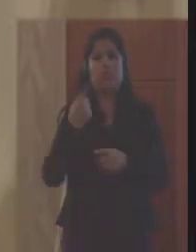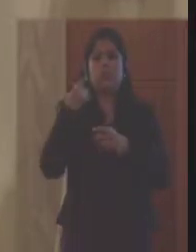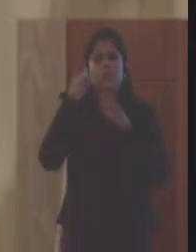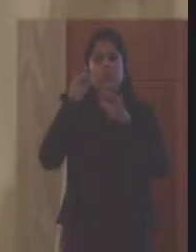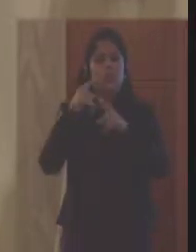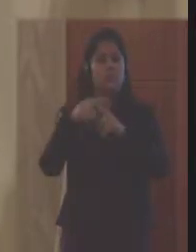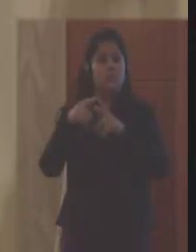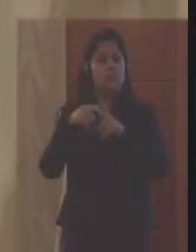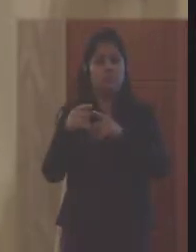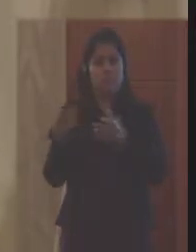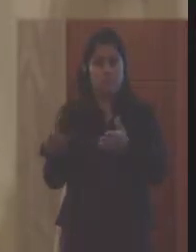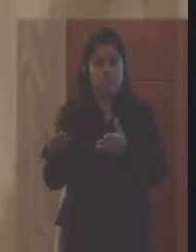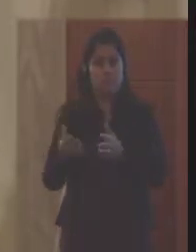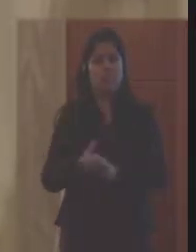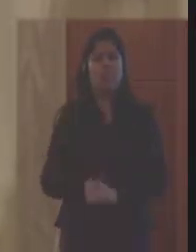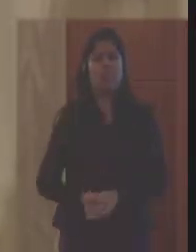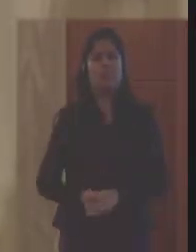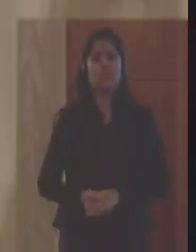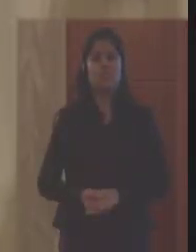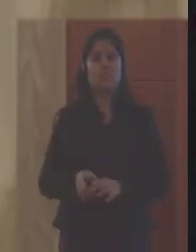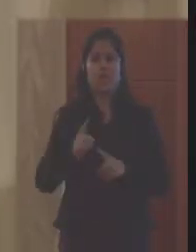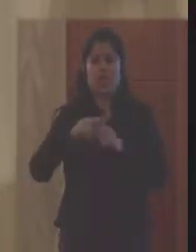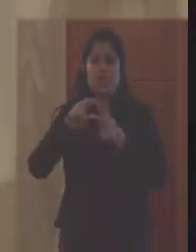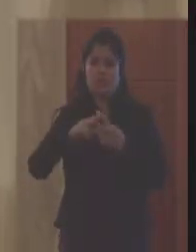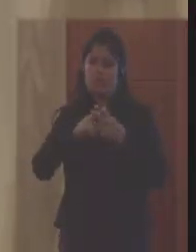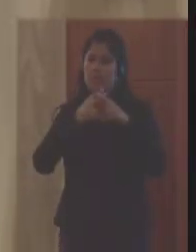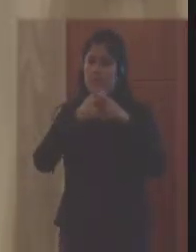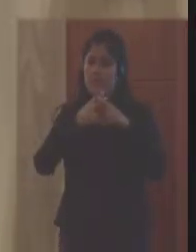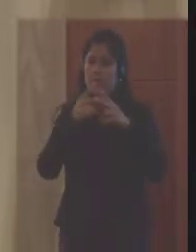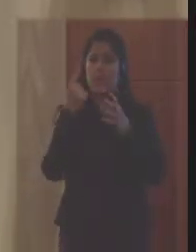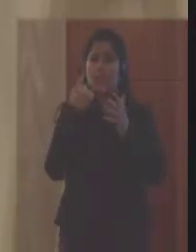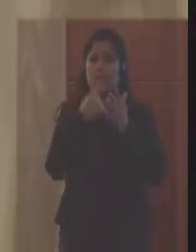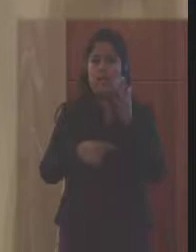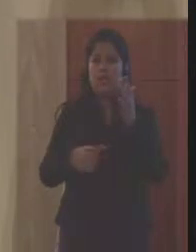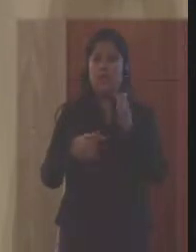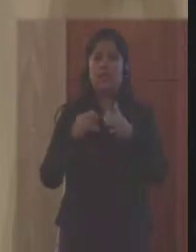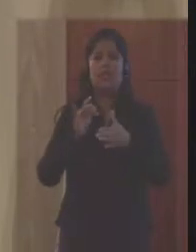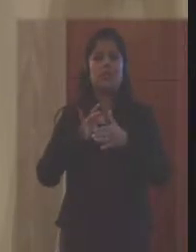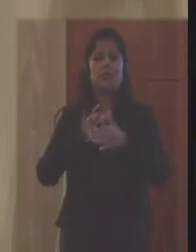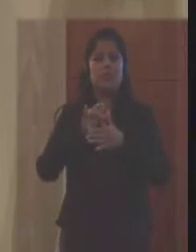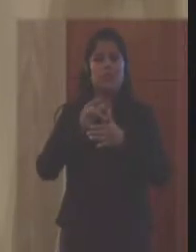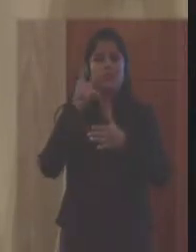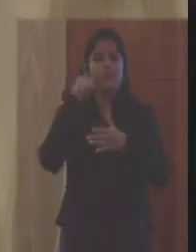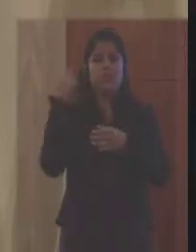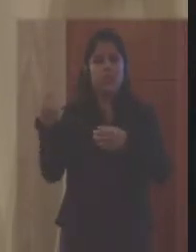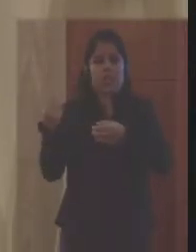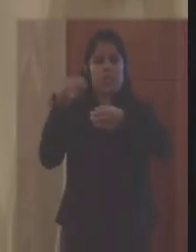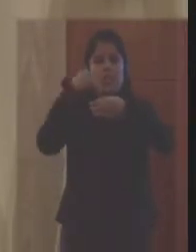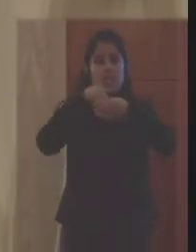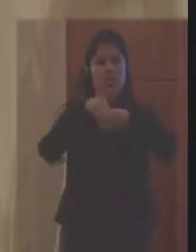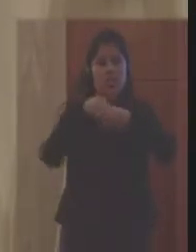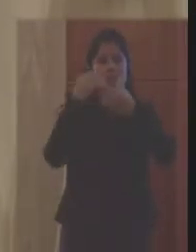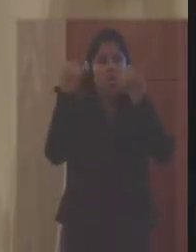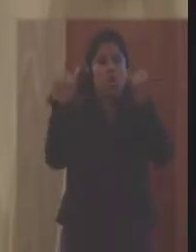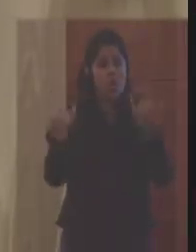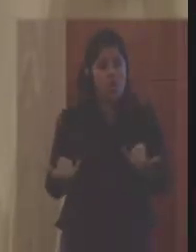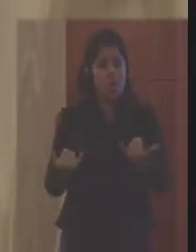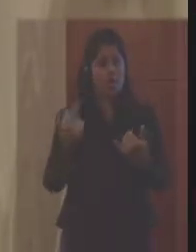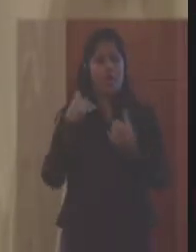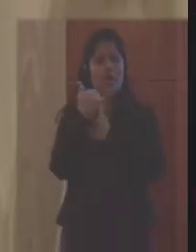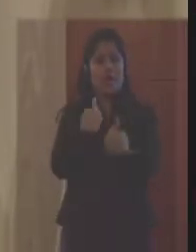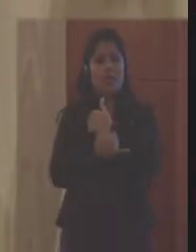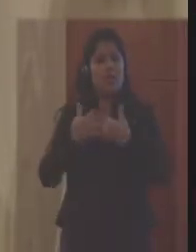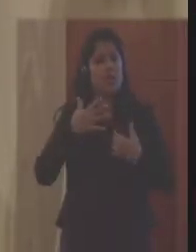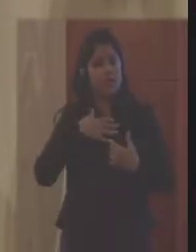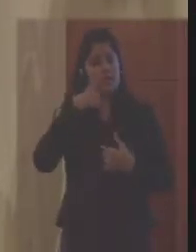empresas que trabajan en gestión de riesgo, pero con un cometido inicial, que es el de la gestión de riesgo como parte integral. Y hoy el país